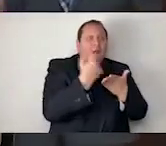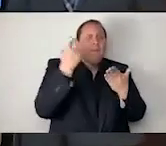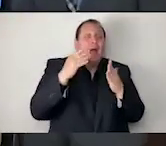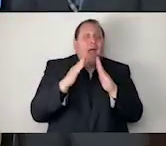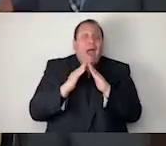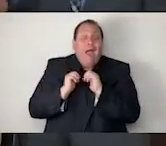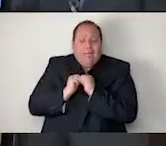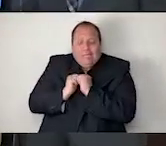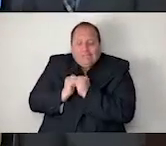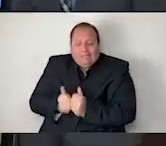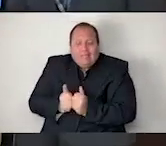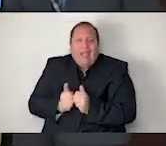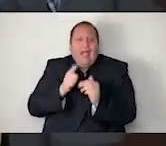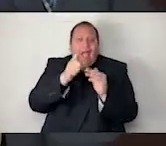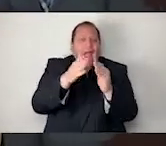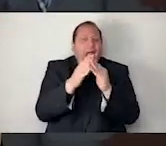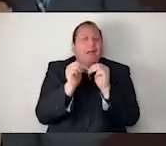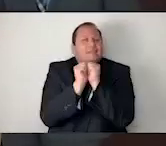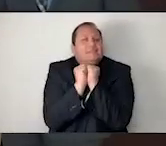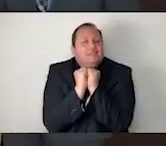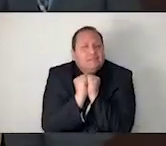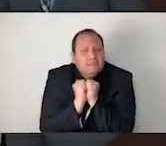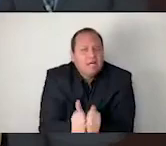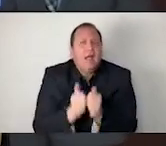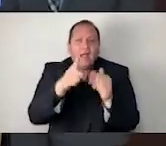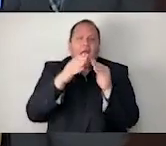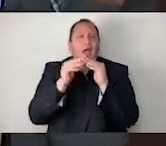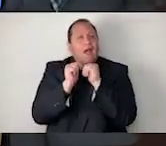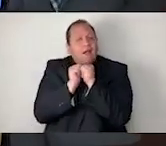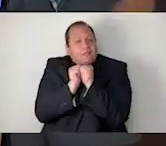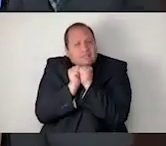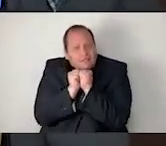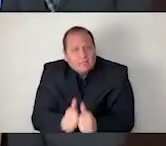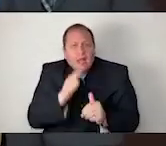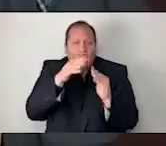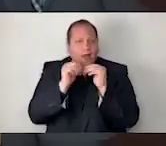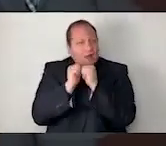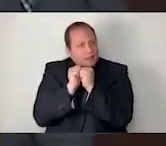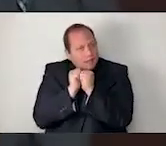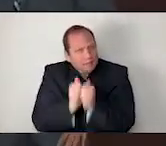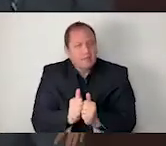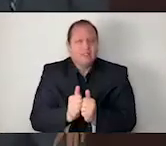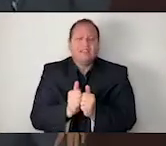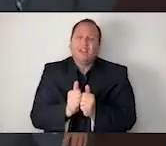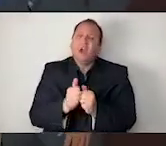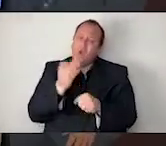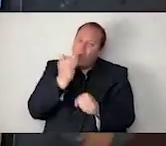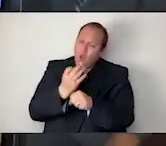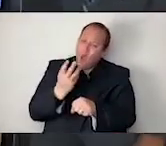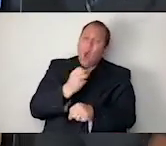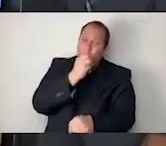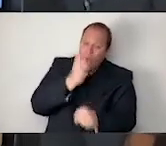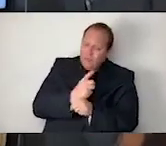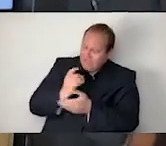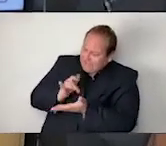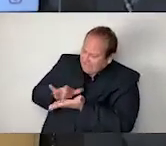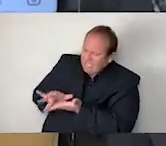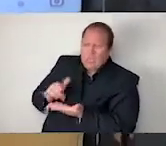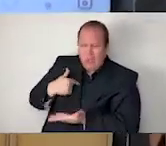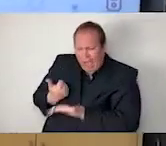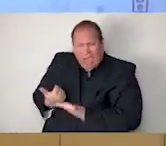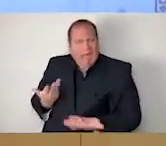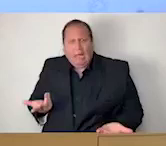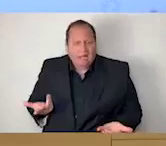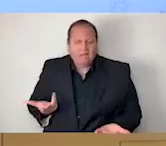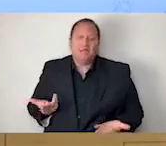quédense en su casa esta es la oportunidad de contribuir en su estado y cómo puedo contribuir quedando en mi casa muchas gracias doctor excelente reporte